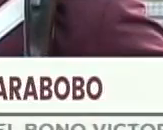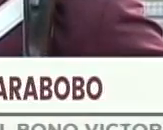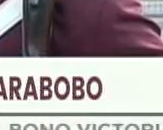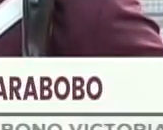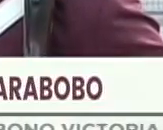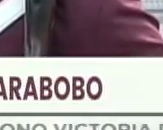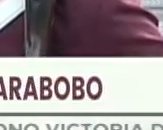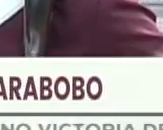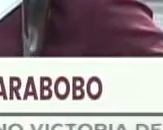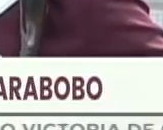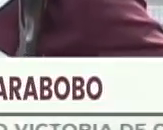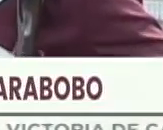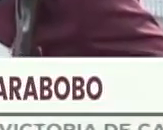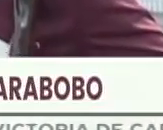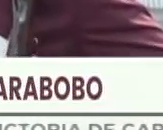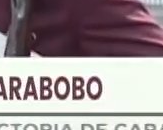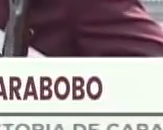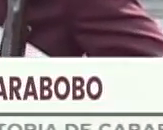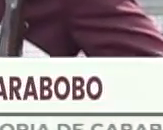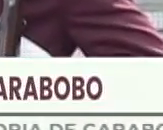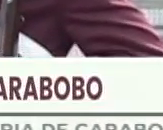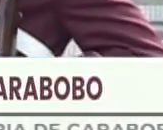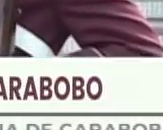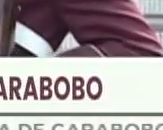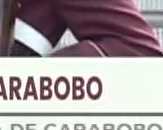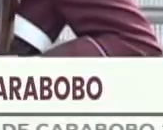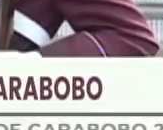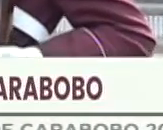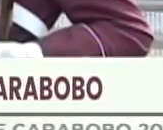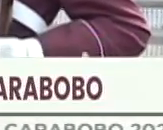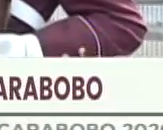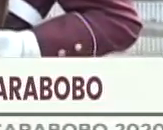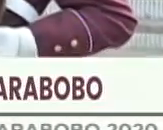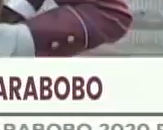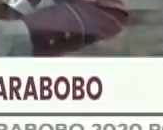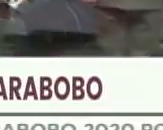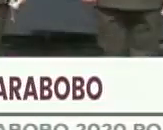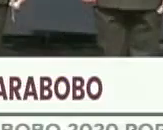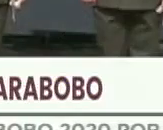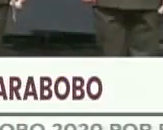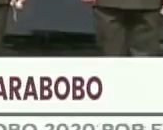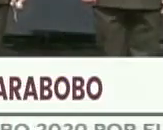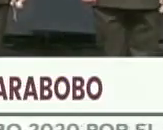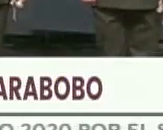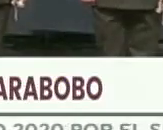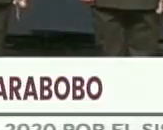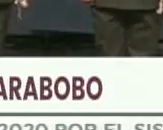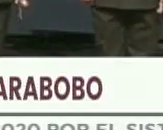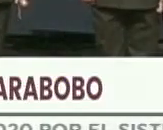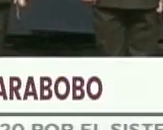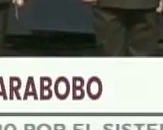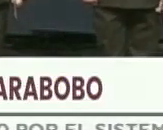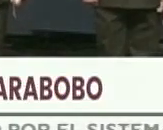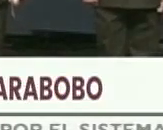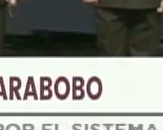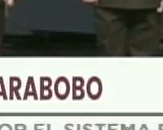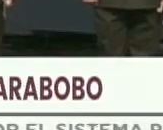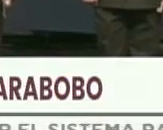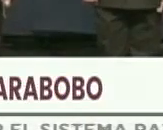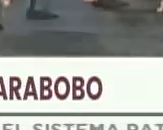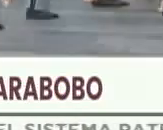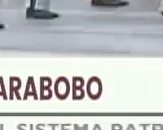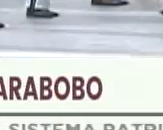heroica Batalla de Carabobo, esa que selló el pacto tremendo que había hecho el Libertador en aquel monte sacro. Y a esta hora